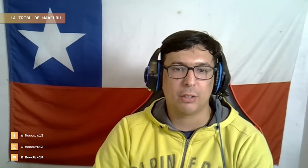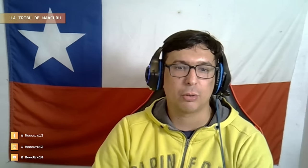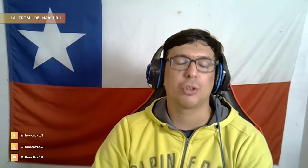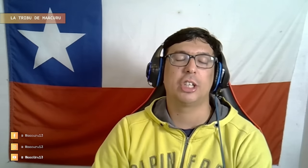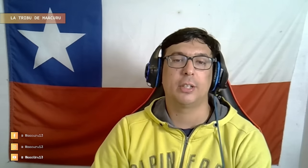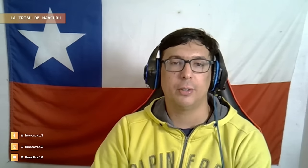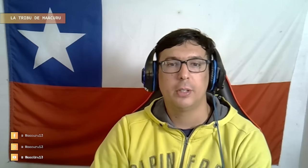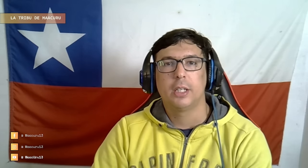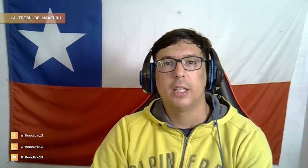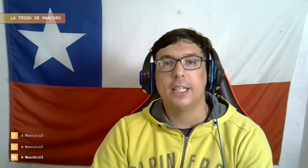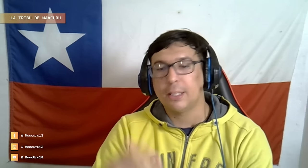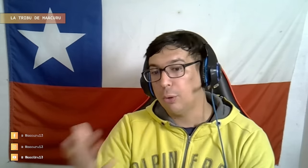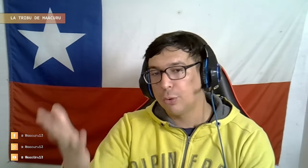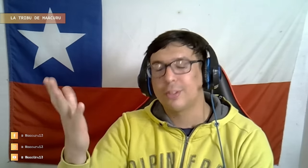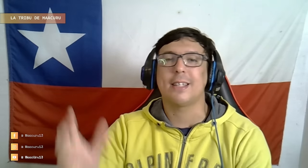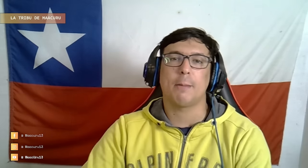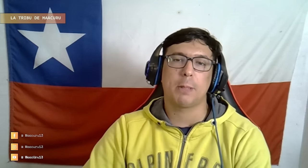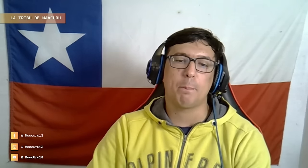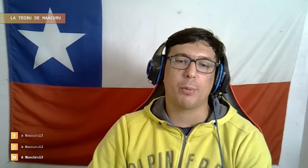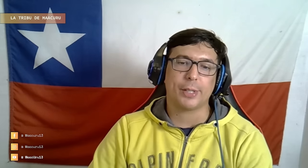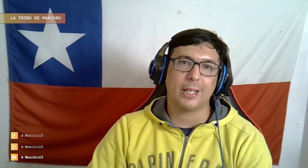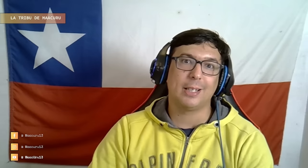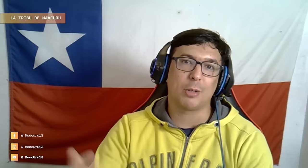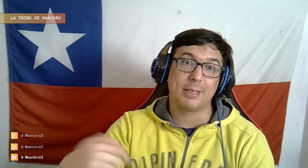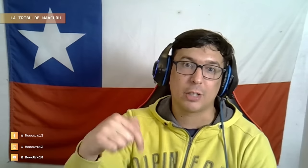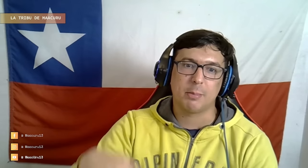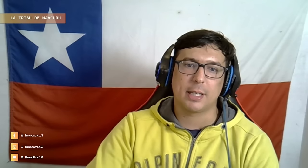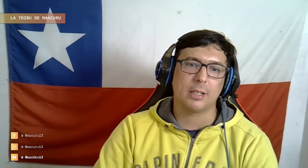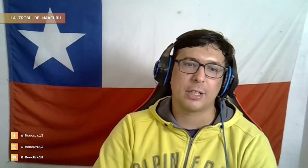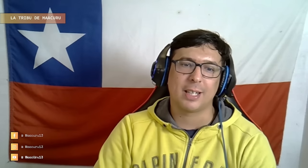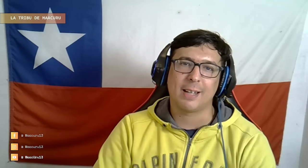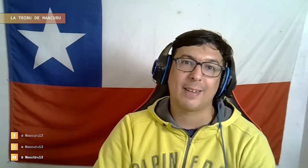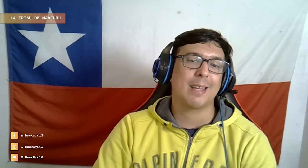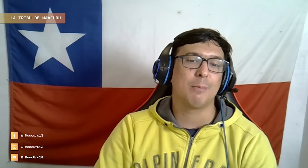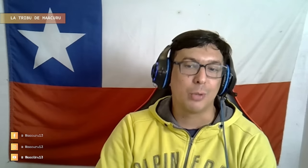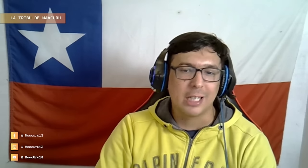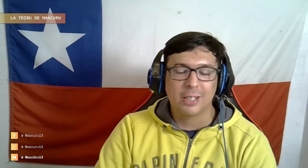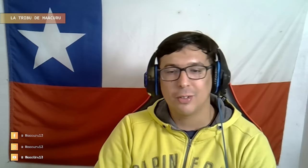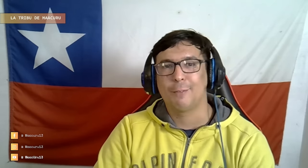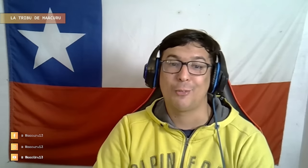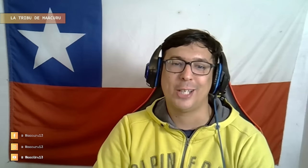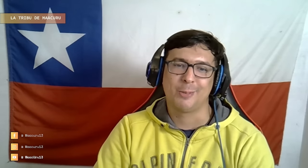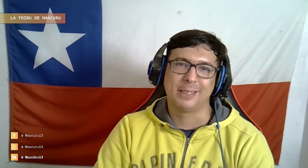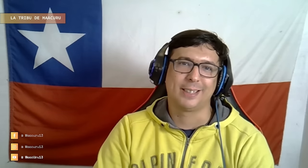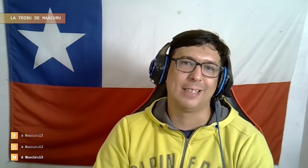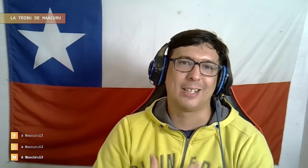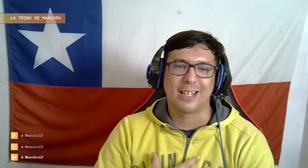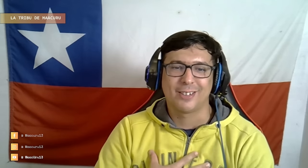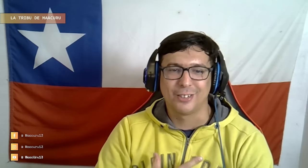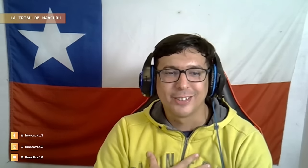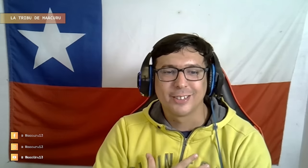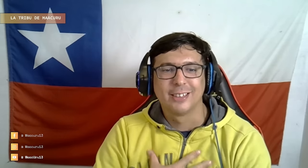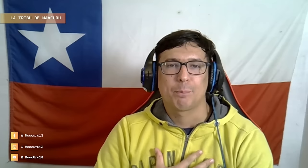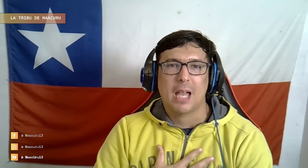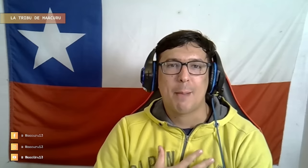este doctor chileno y a todos ustedes también por los comentarios que me dejaron ayer. La verdad que muy lindos. Me fui a dormir con el